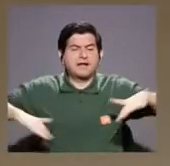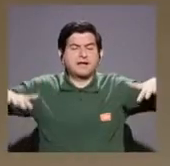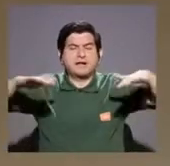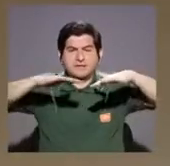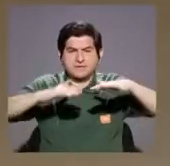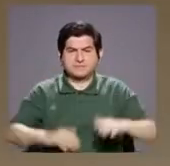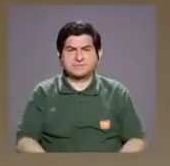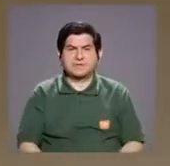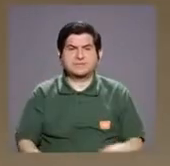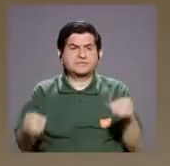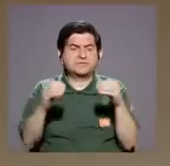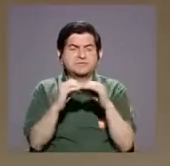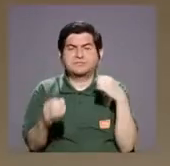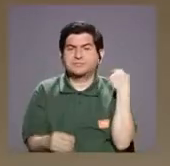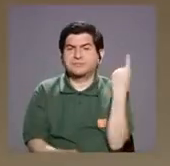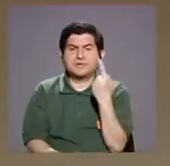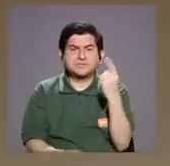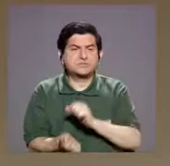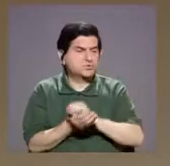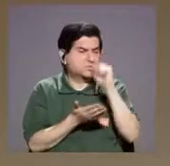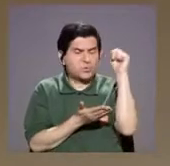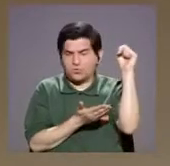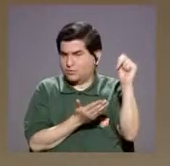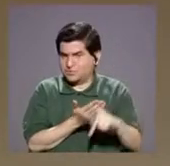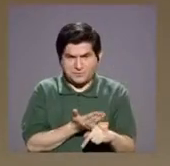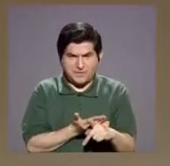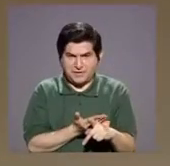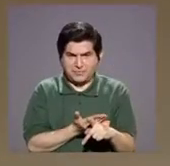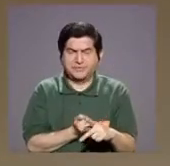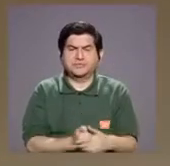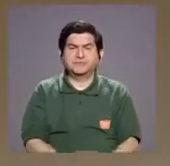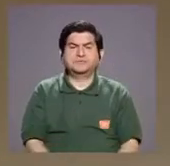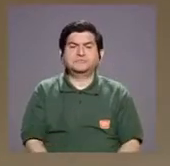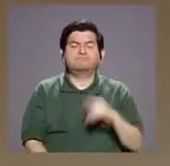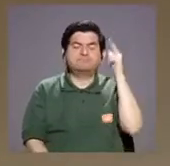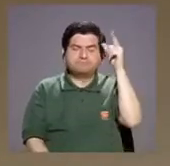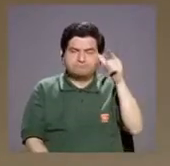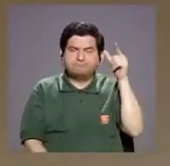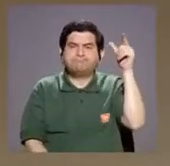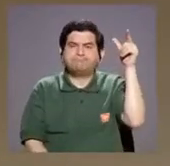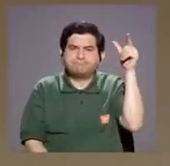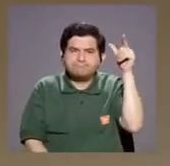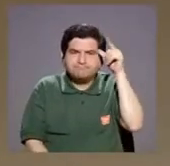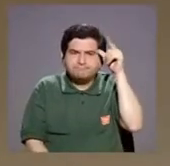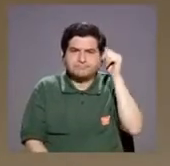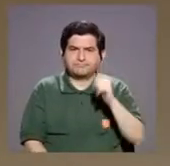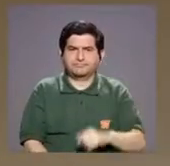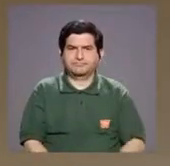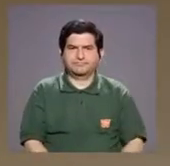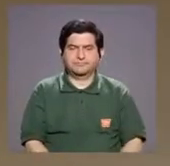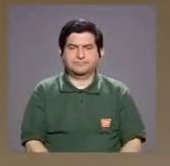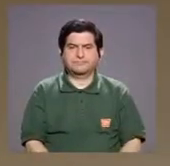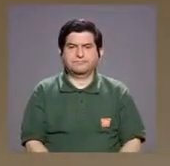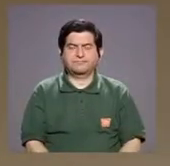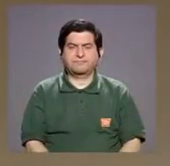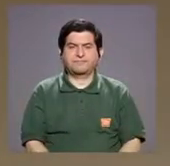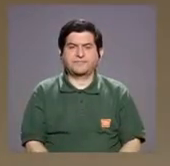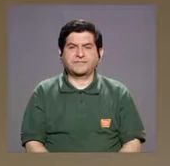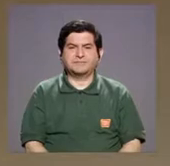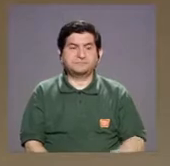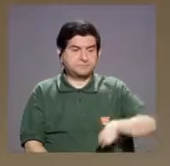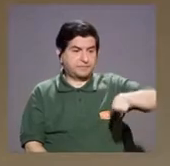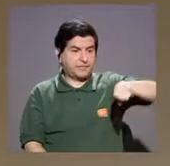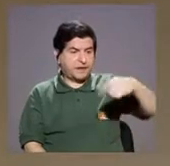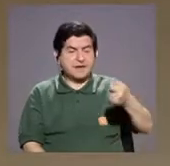allá de de san pedro de montes de oca obviamente están la presencia del